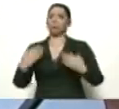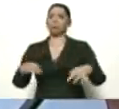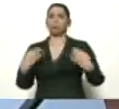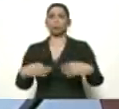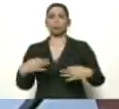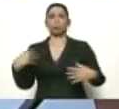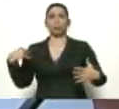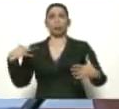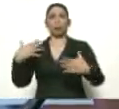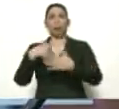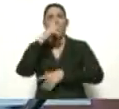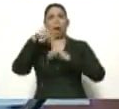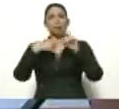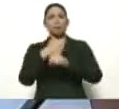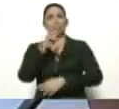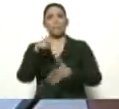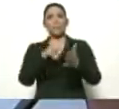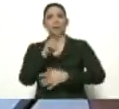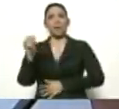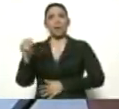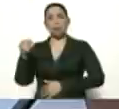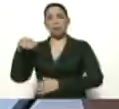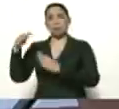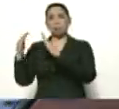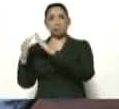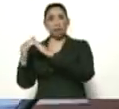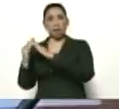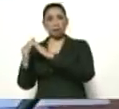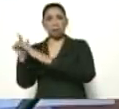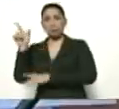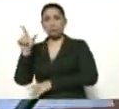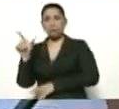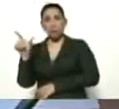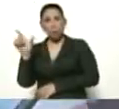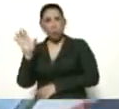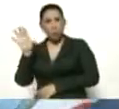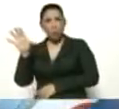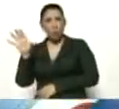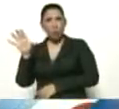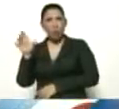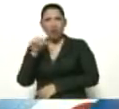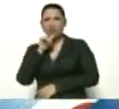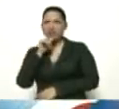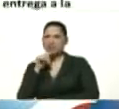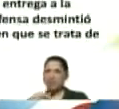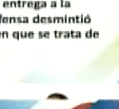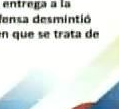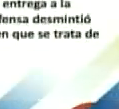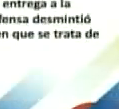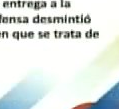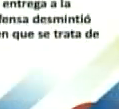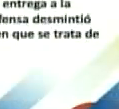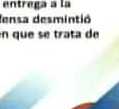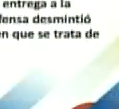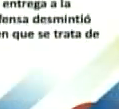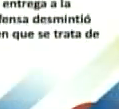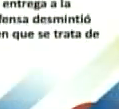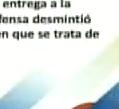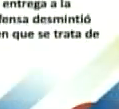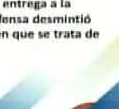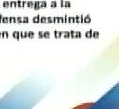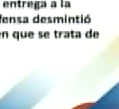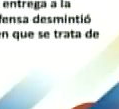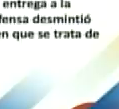este año 2020 en su finca en la península de la guajira yo me pregunto quién lo dejó en libertad porque lo dejaron en